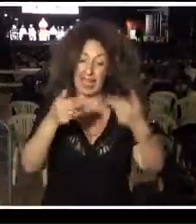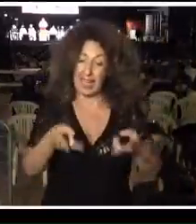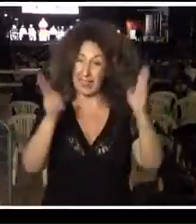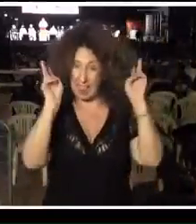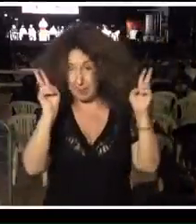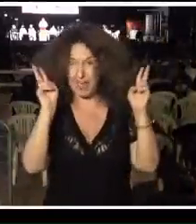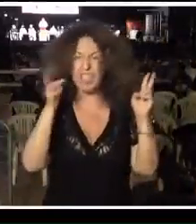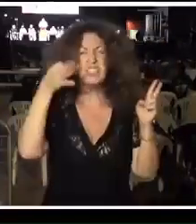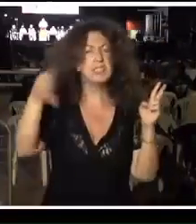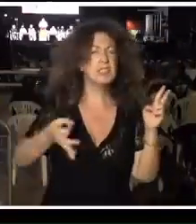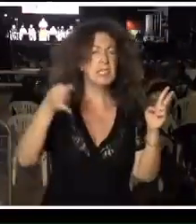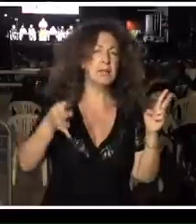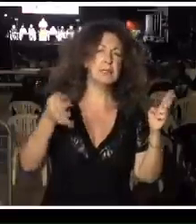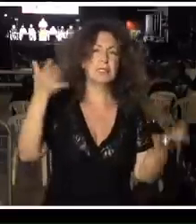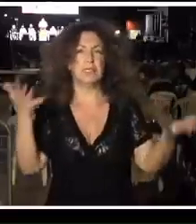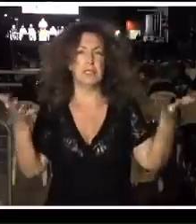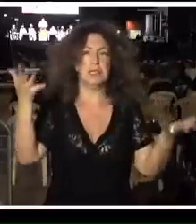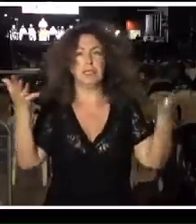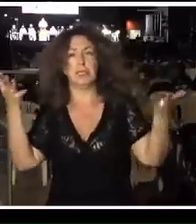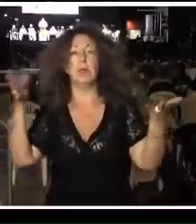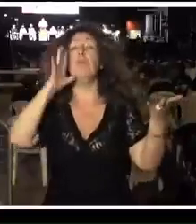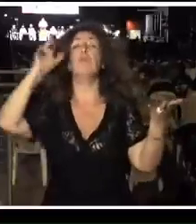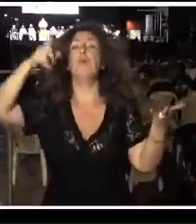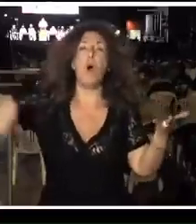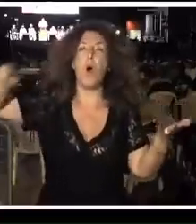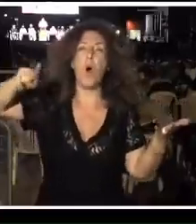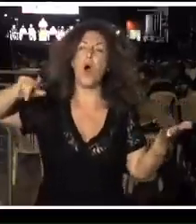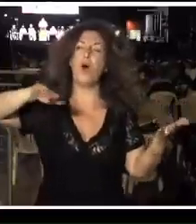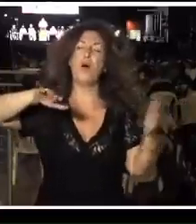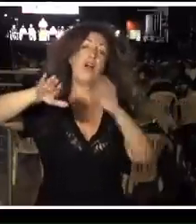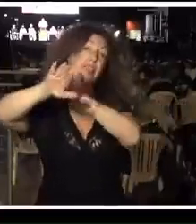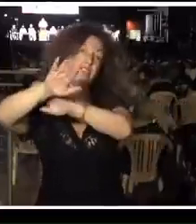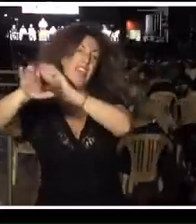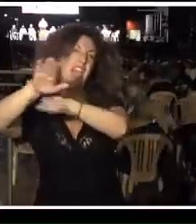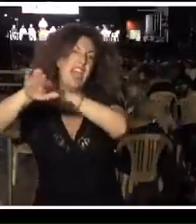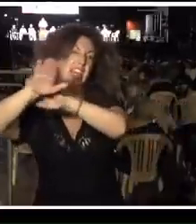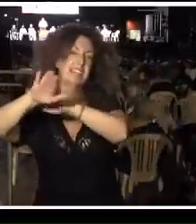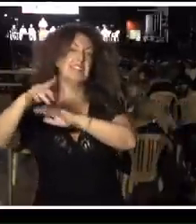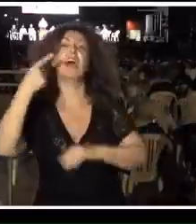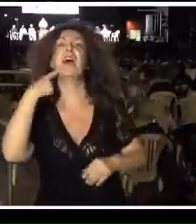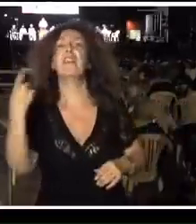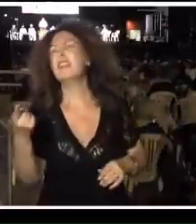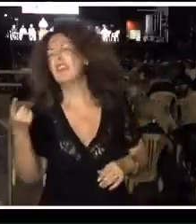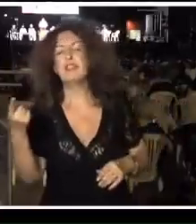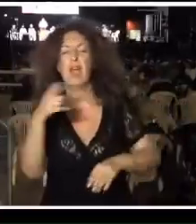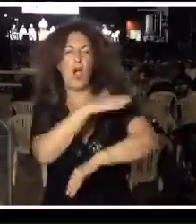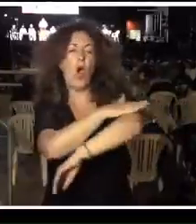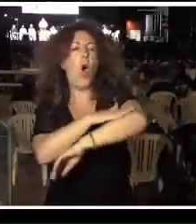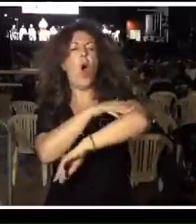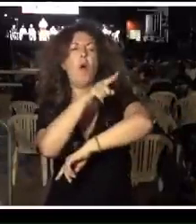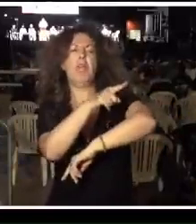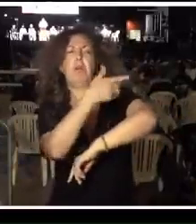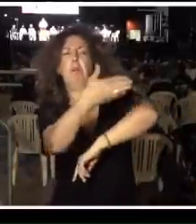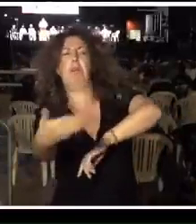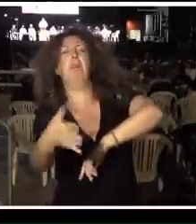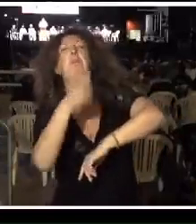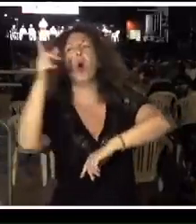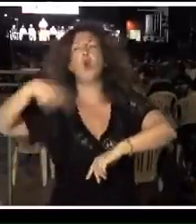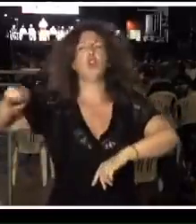desestabilizada permanentemente por una derecha que considera al gobierno ilegítimo porque no lo ocupan ellos.